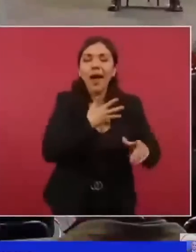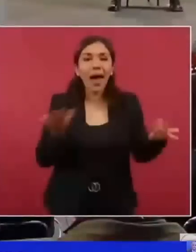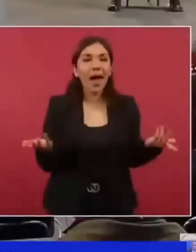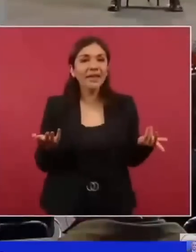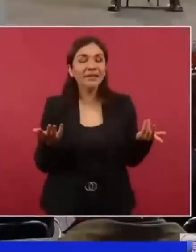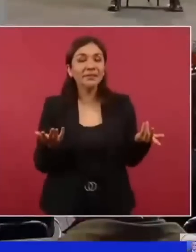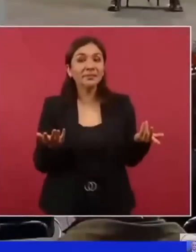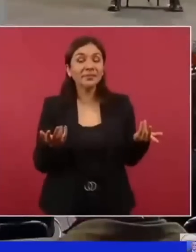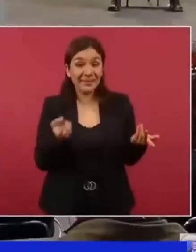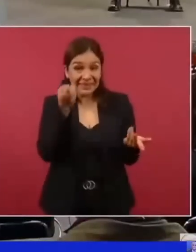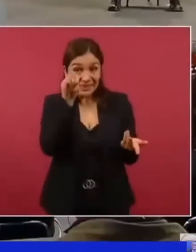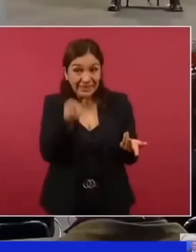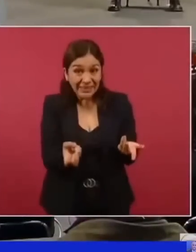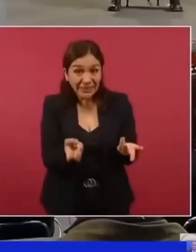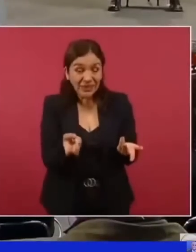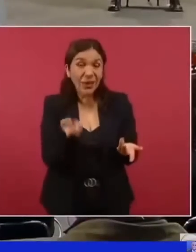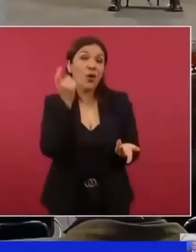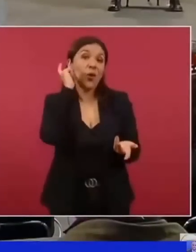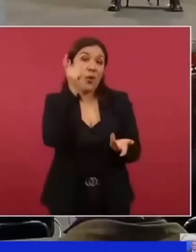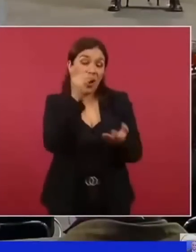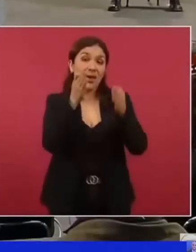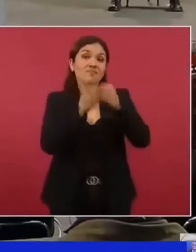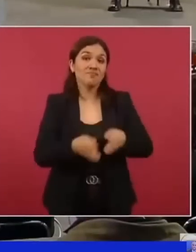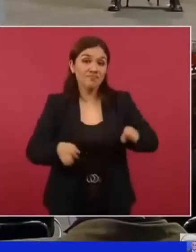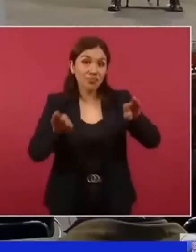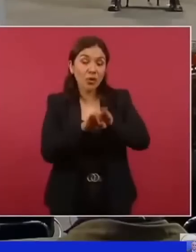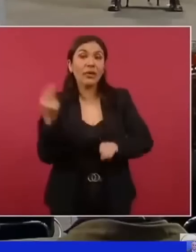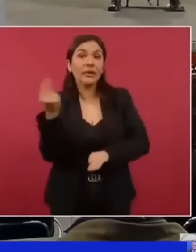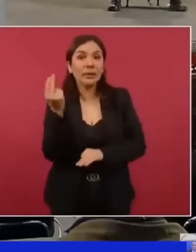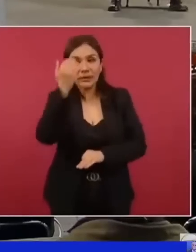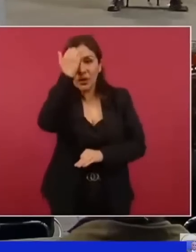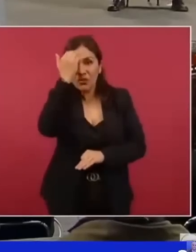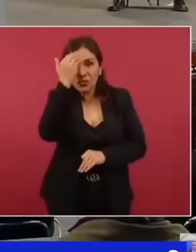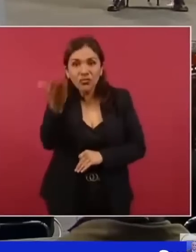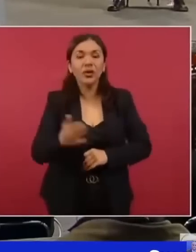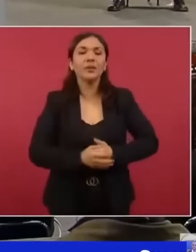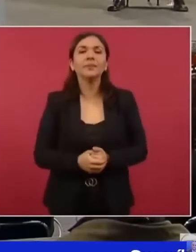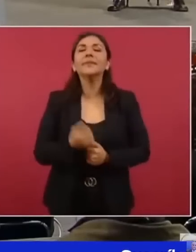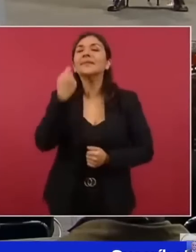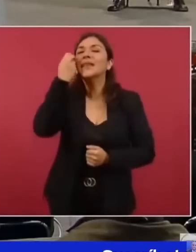sería muy importante conocer todo eso. A ver qué dijo.